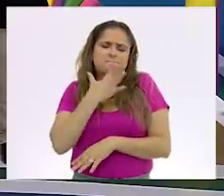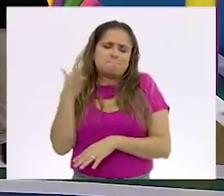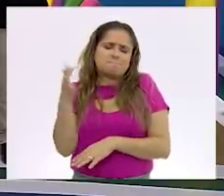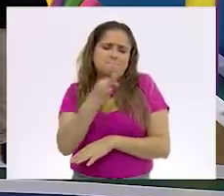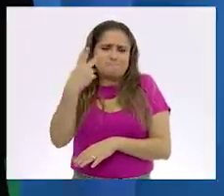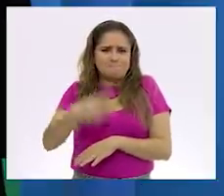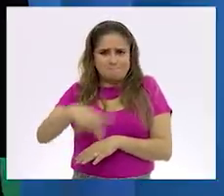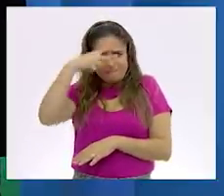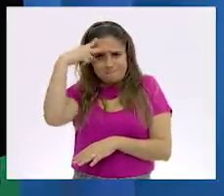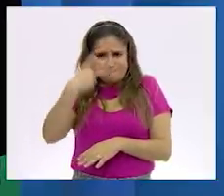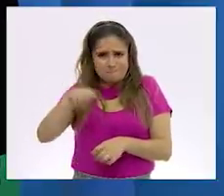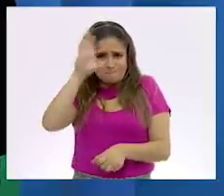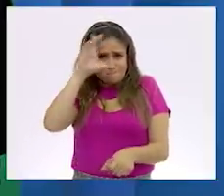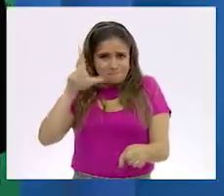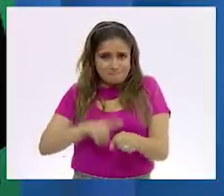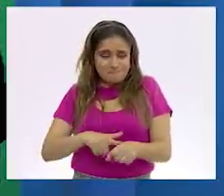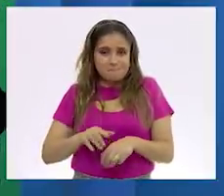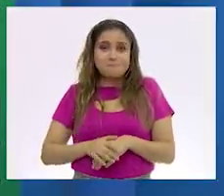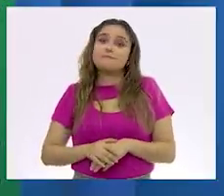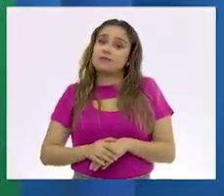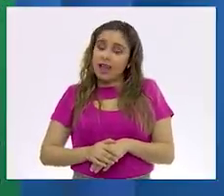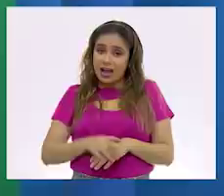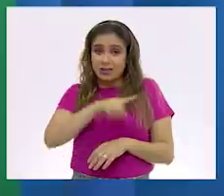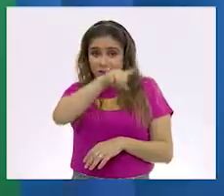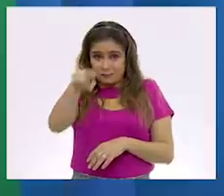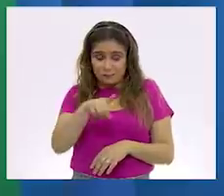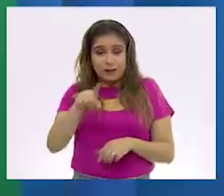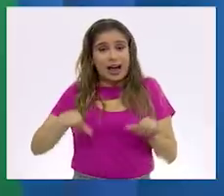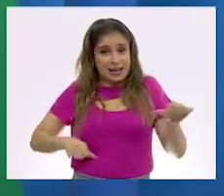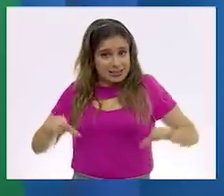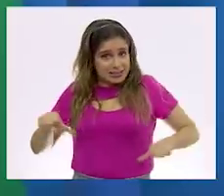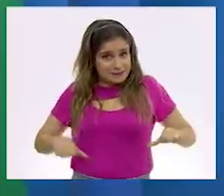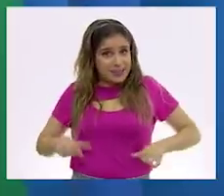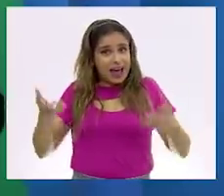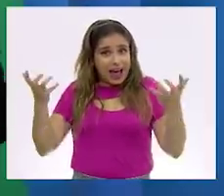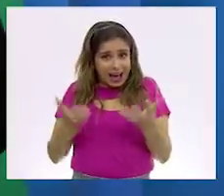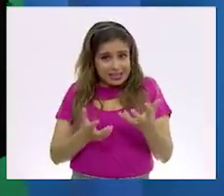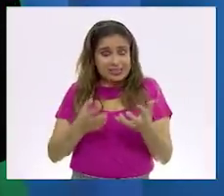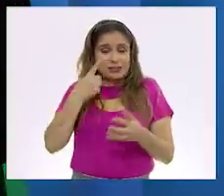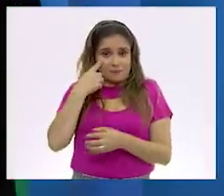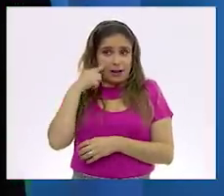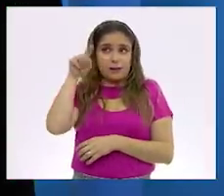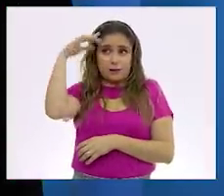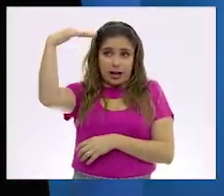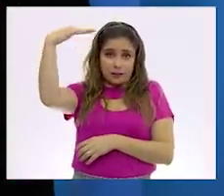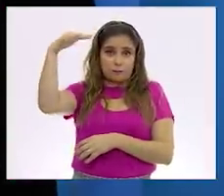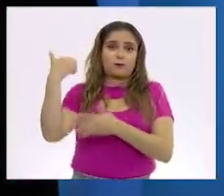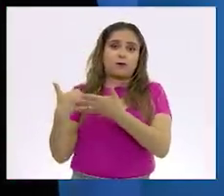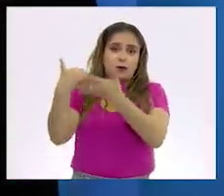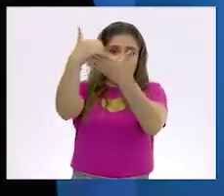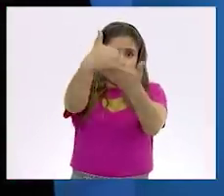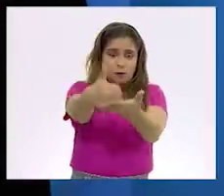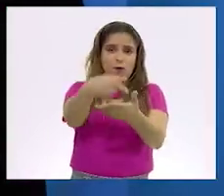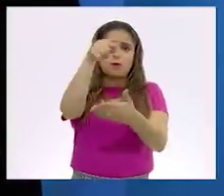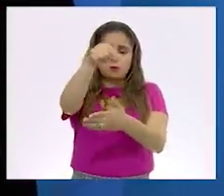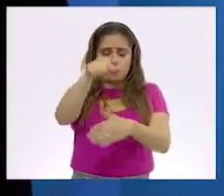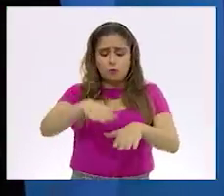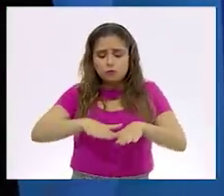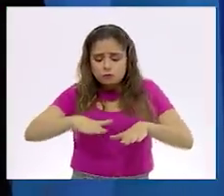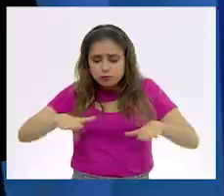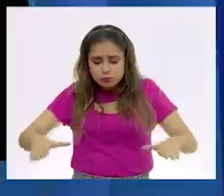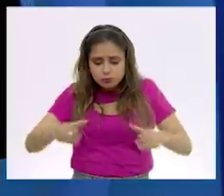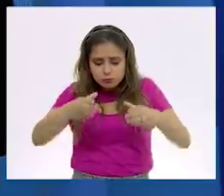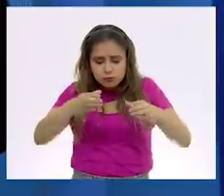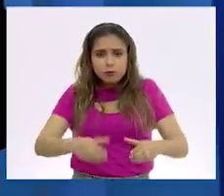México. Te reto a que con ayuda de un adulto en un pequeño espacio de suelo o en una